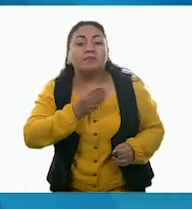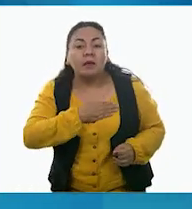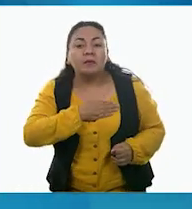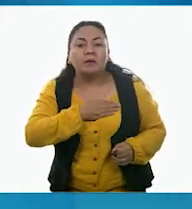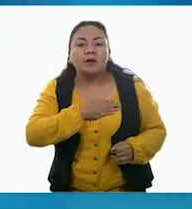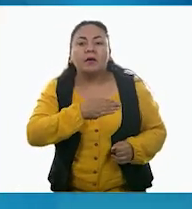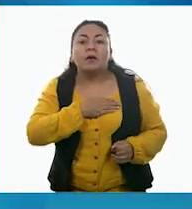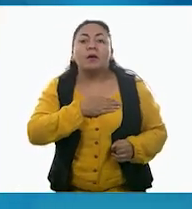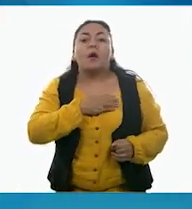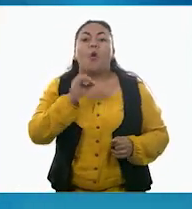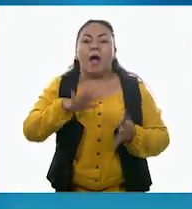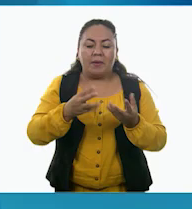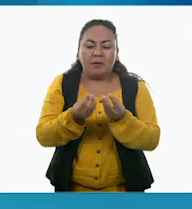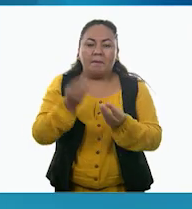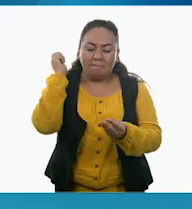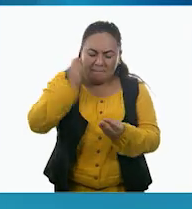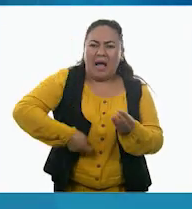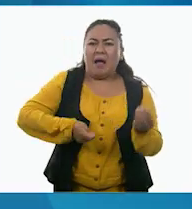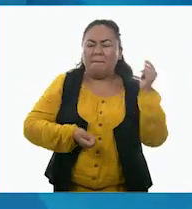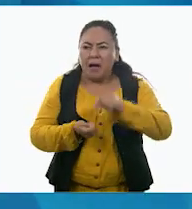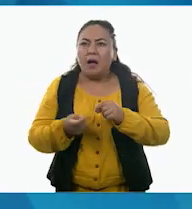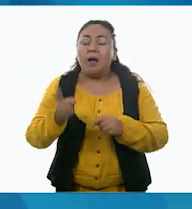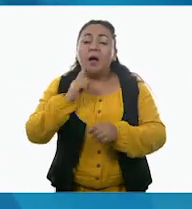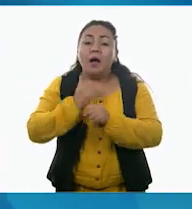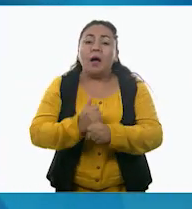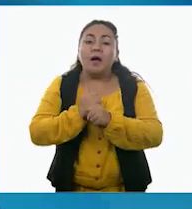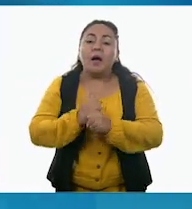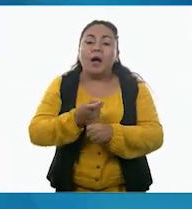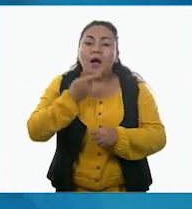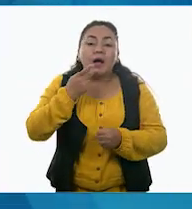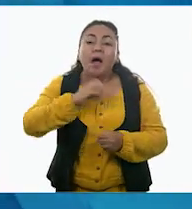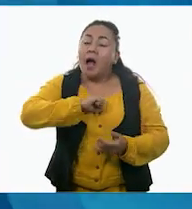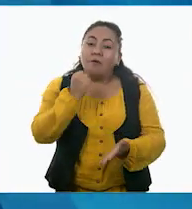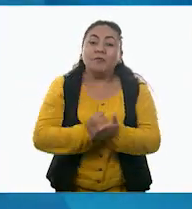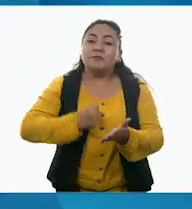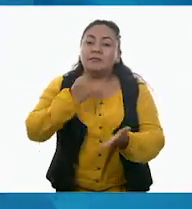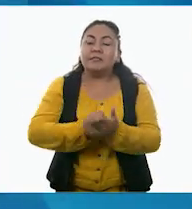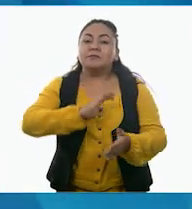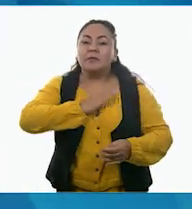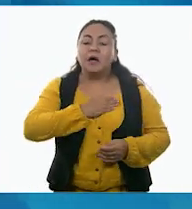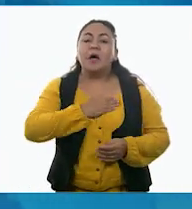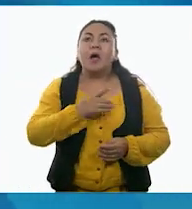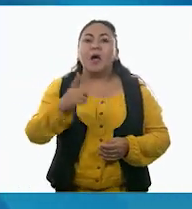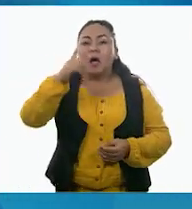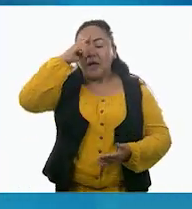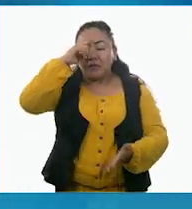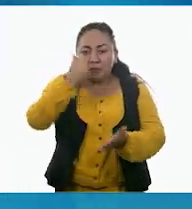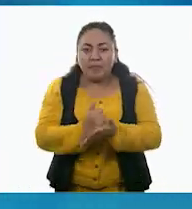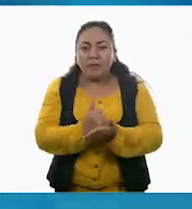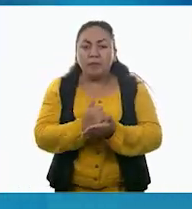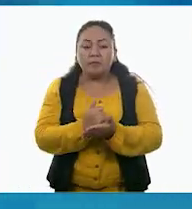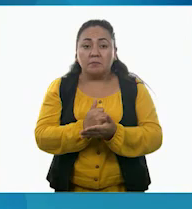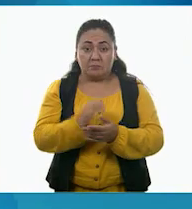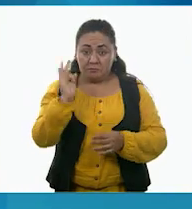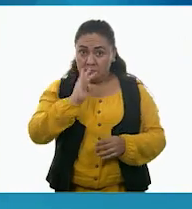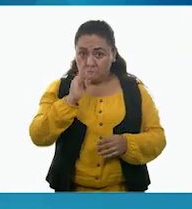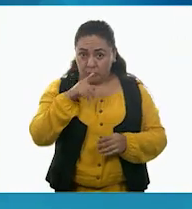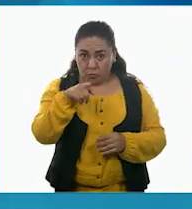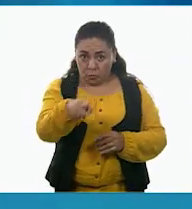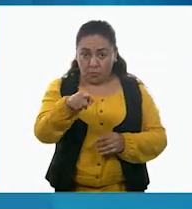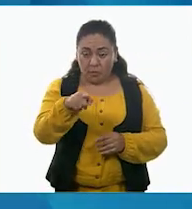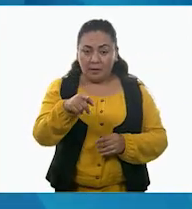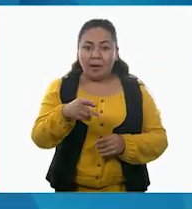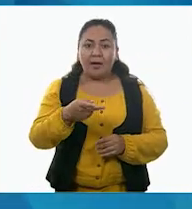en las yemas de los dedos. Creció con una idea que le fue sembrada y esa idea es que si tú